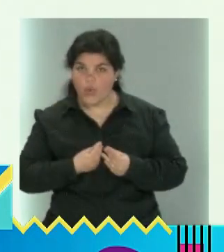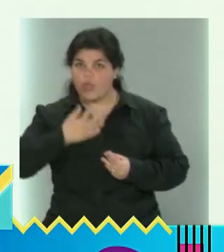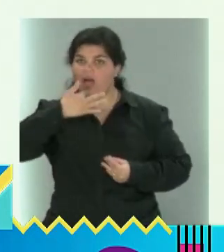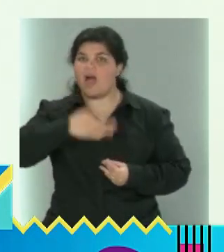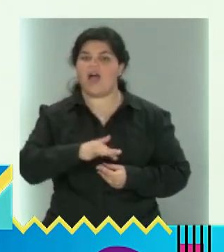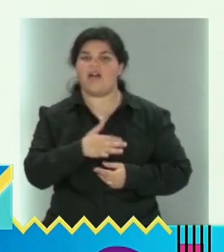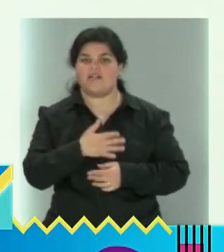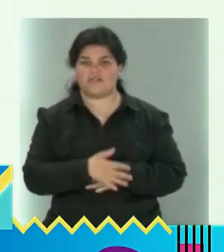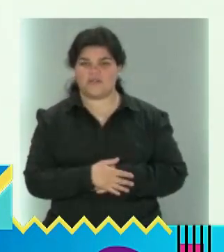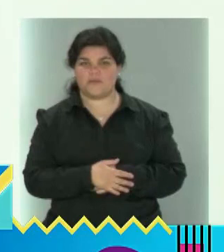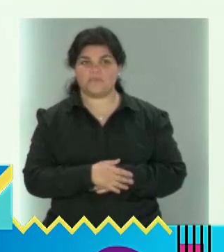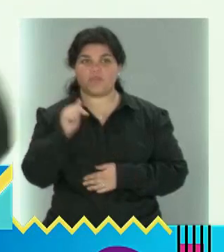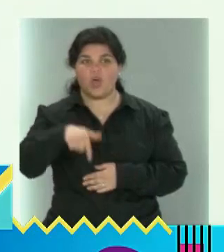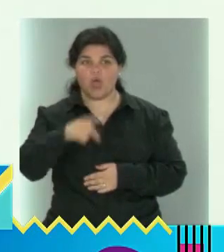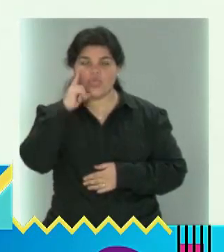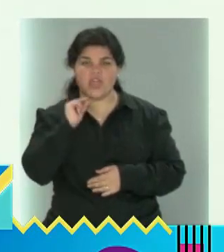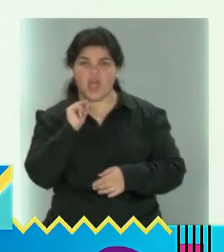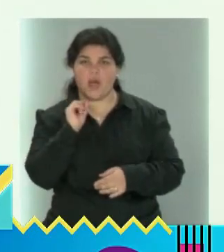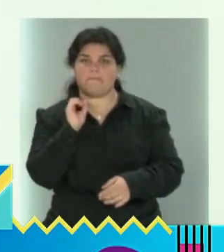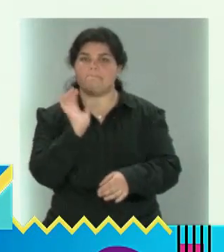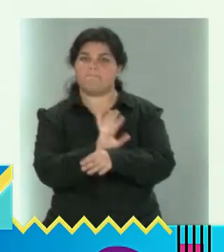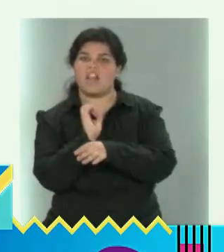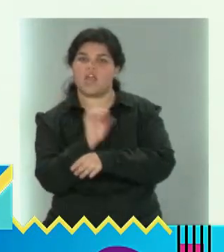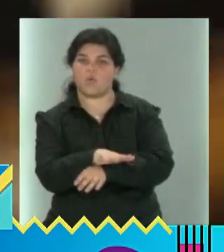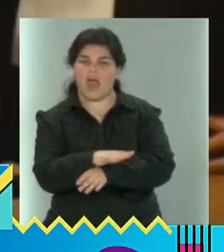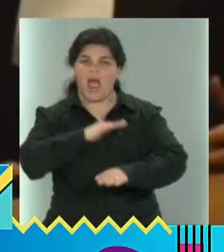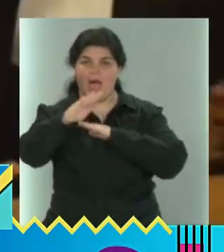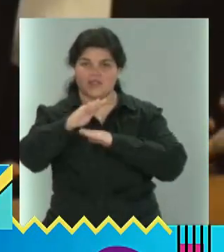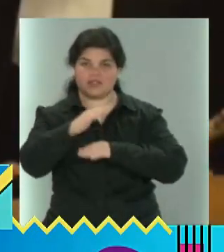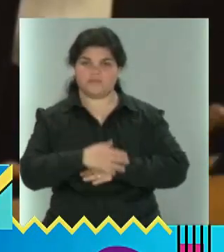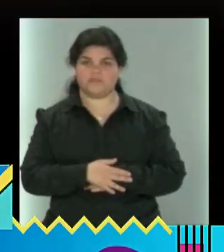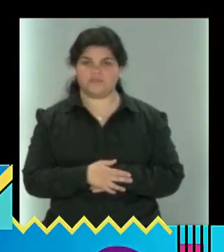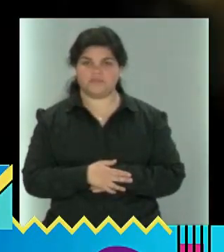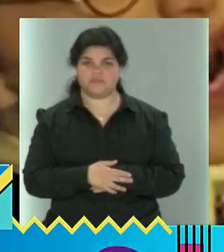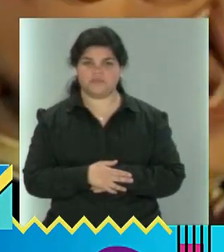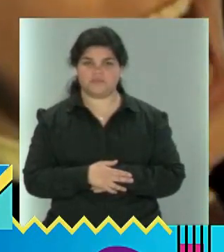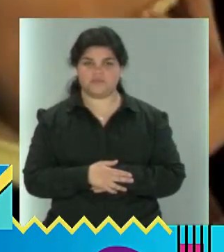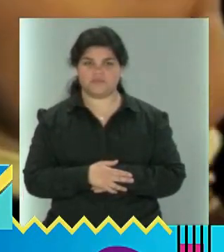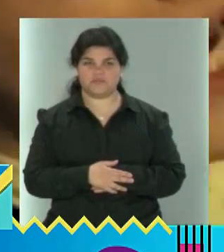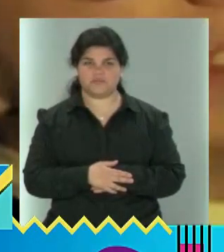tratados en el programa. Hoy en De Película, artes marciales.